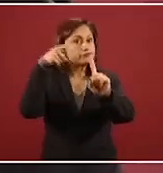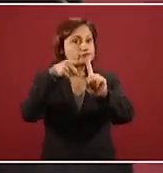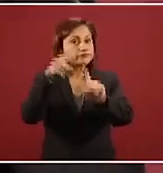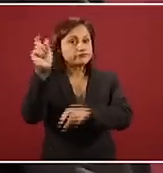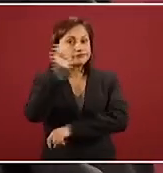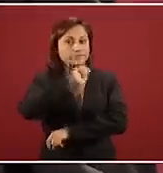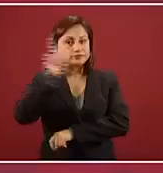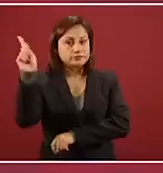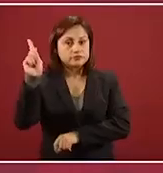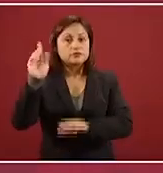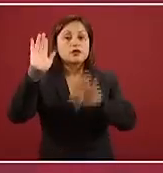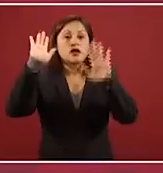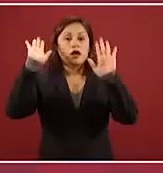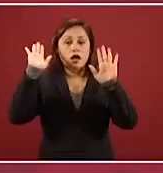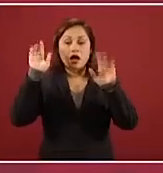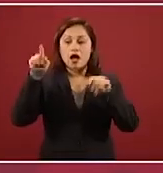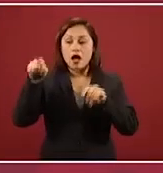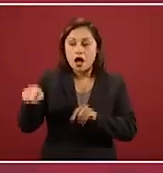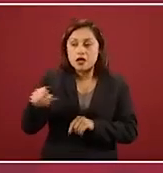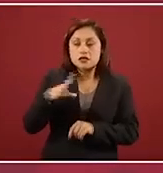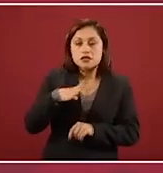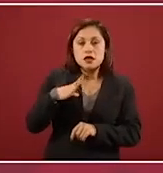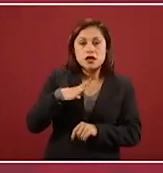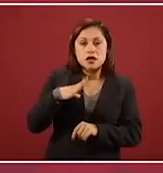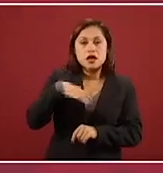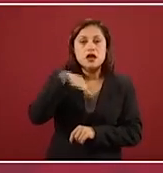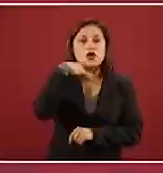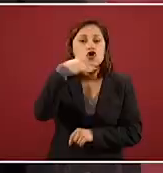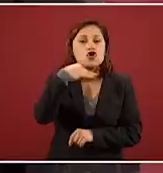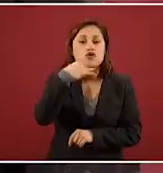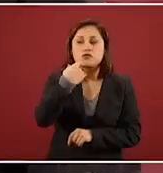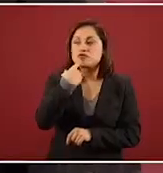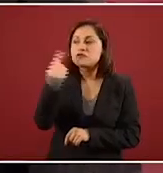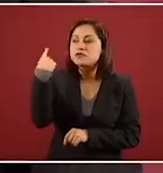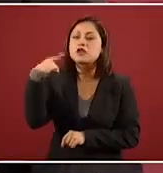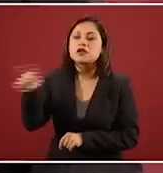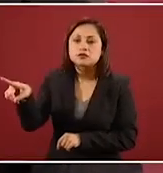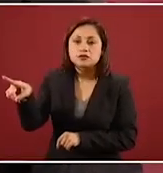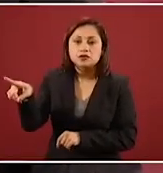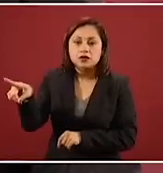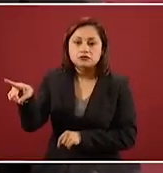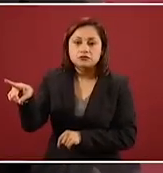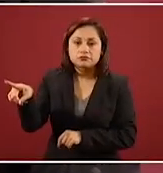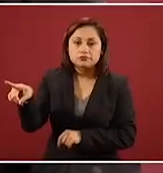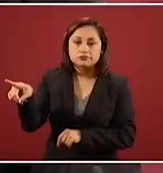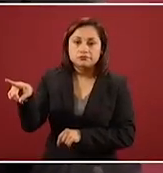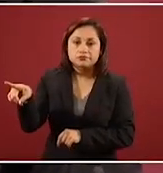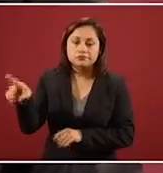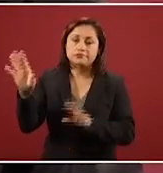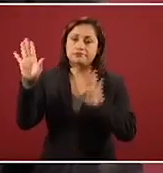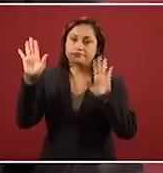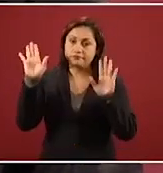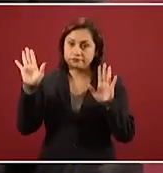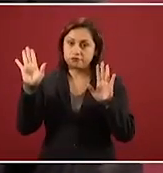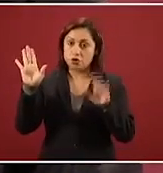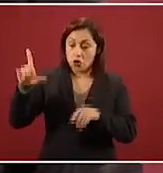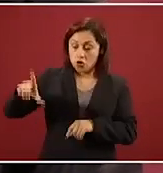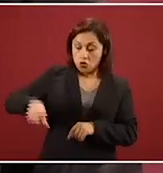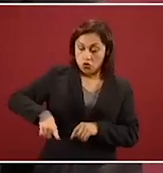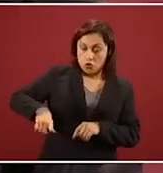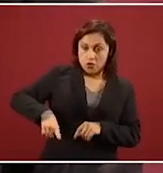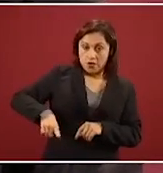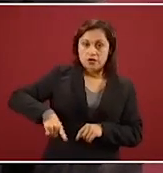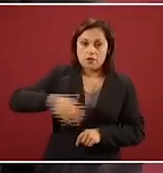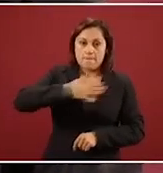una denuncia de corrupción, sobre todo en lo que corresponde al gobierno que